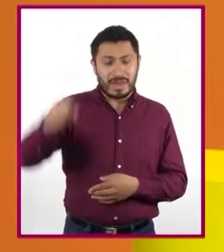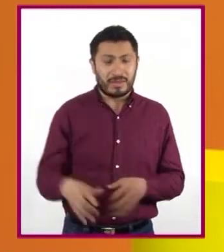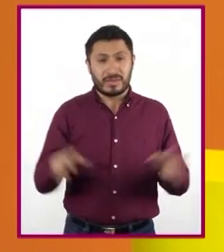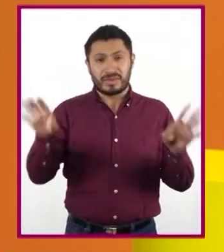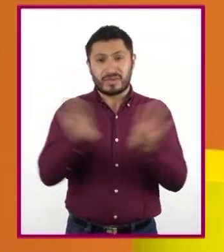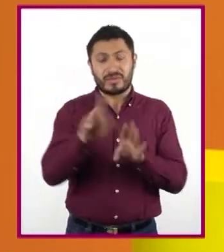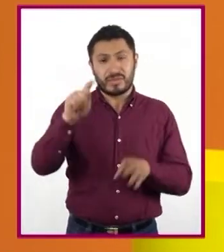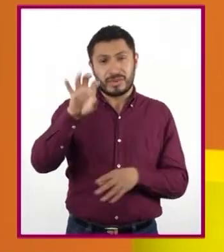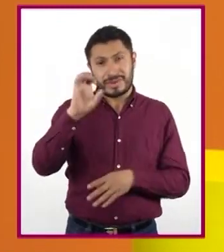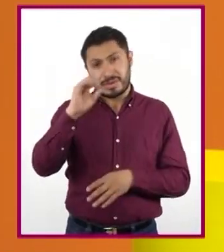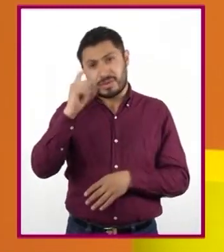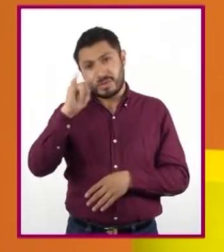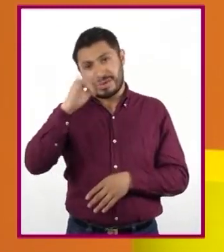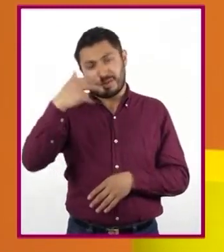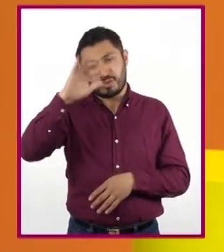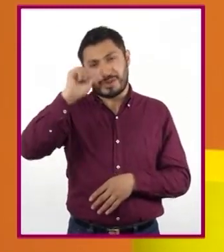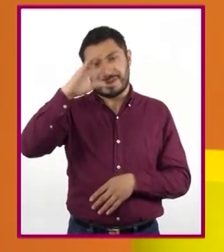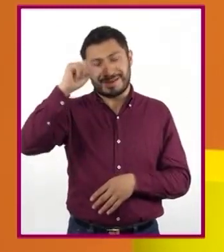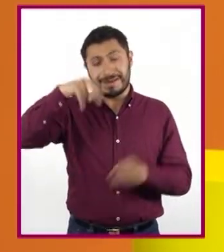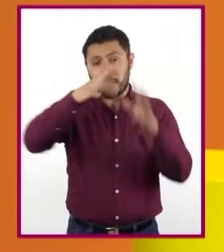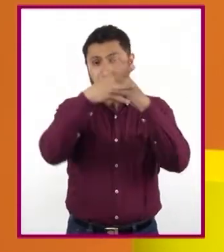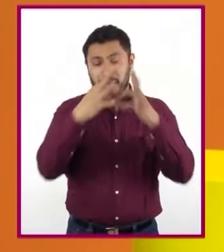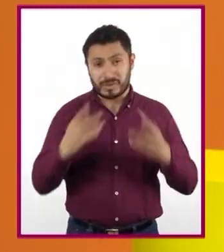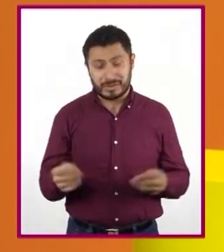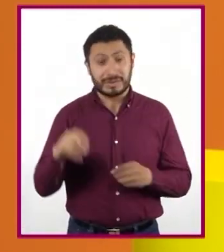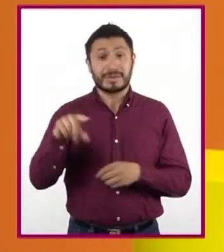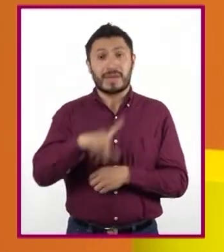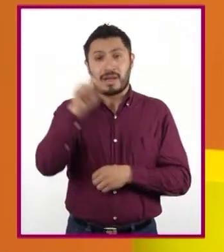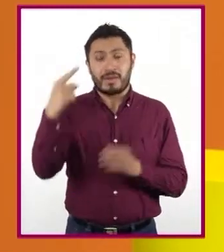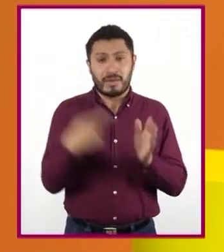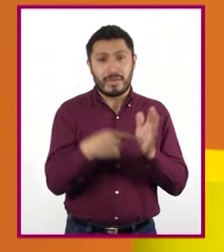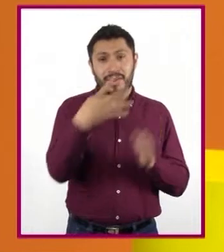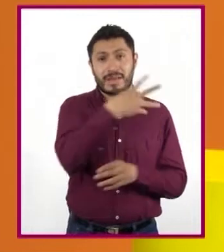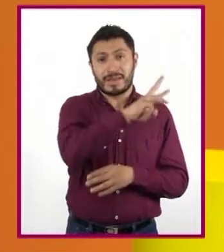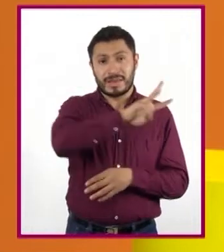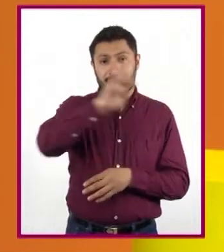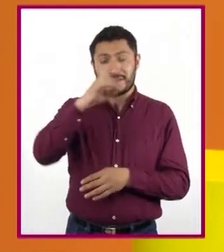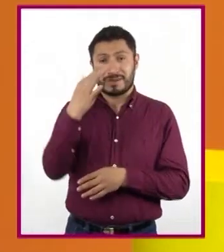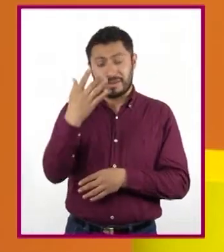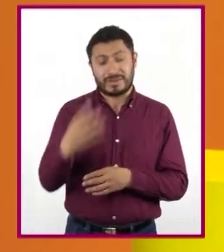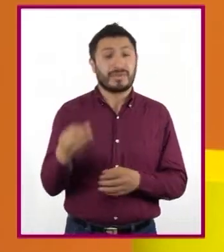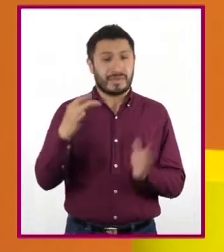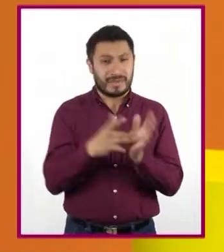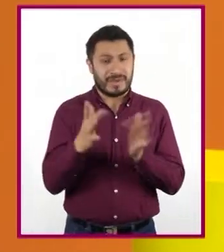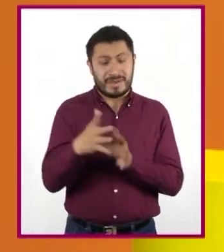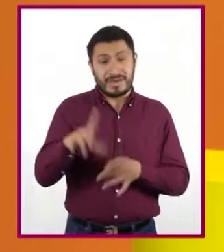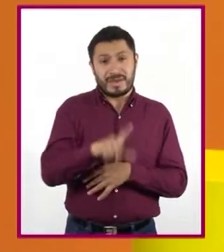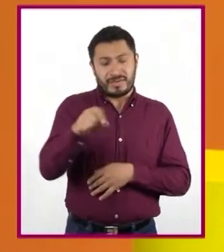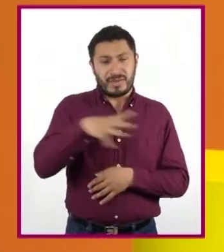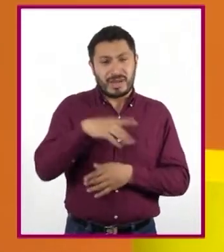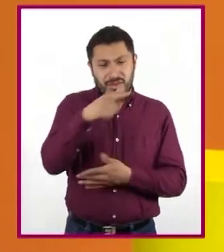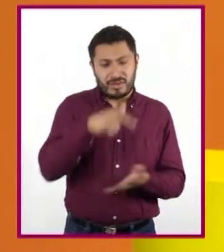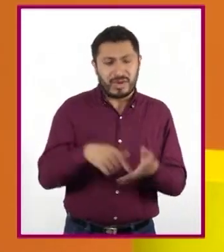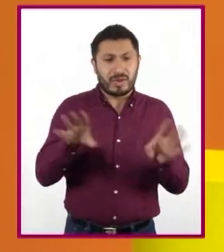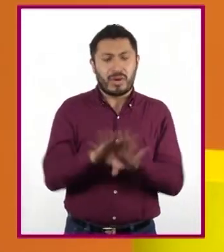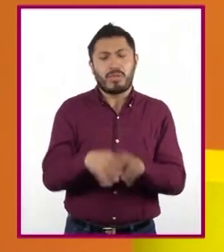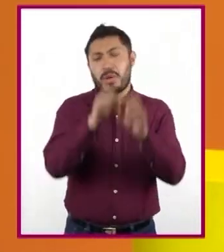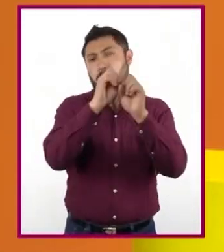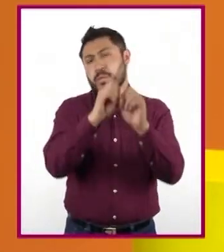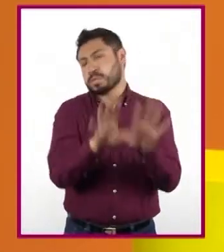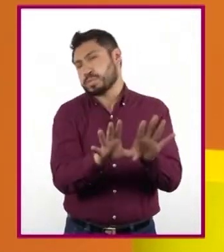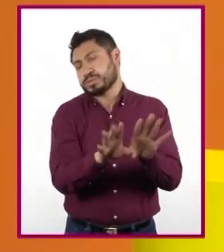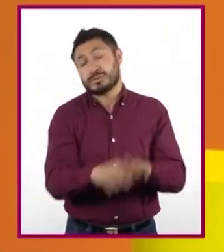teotihuacano. Para 1350 de nuestra era, esta área estaba prácticamente abandonada. La